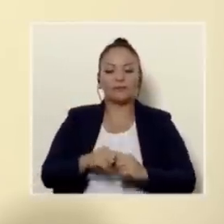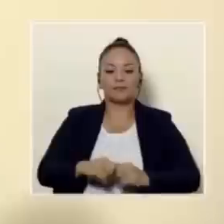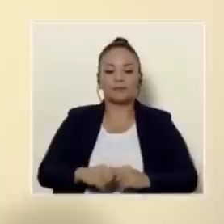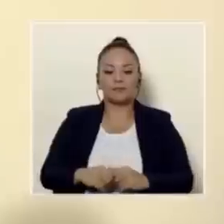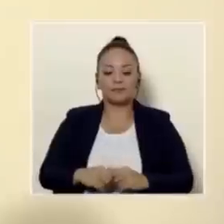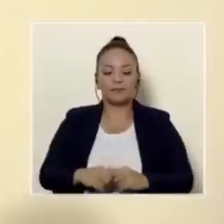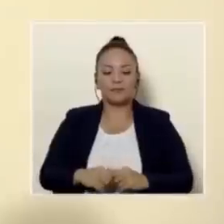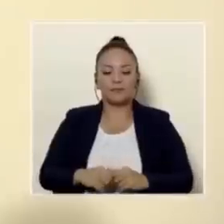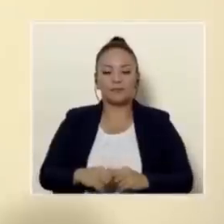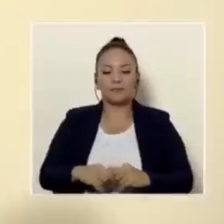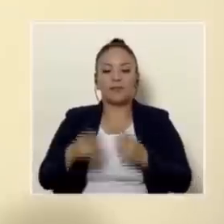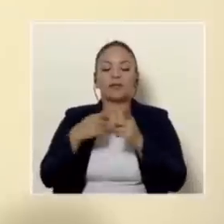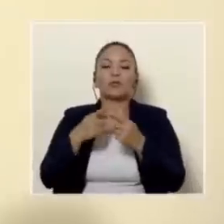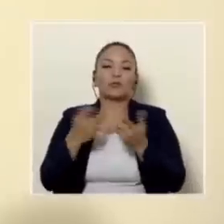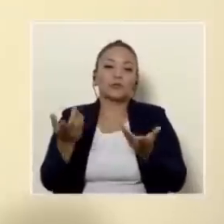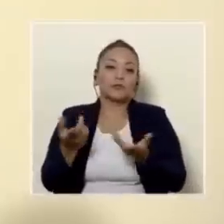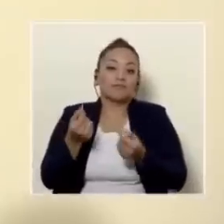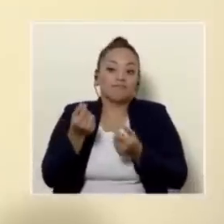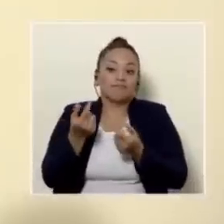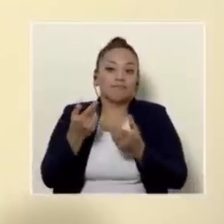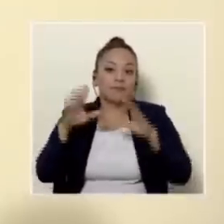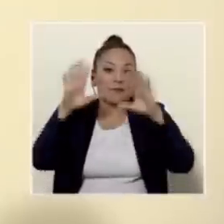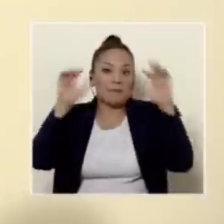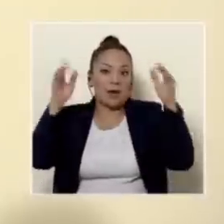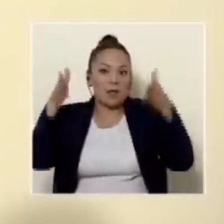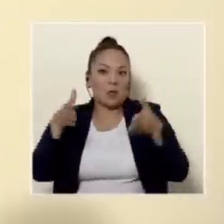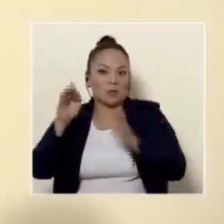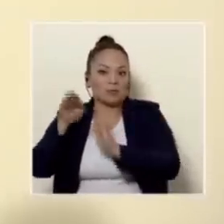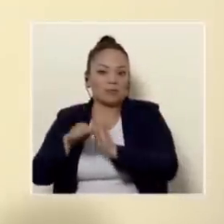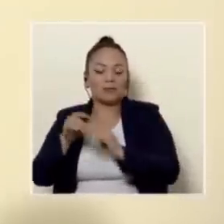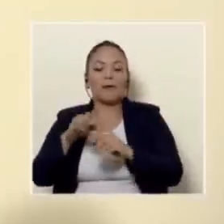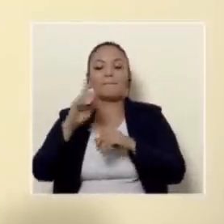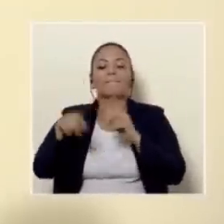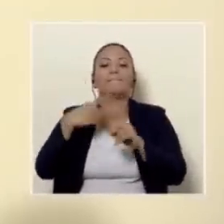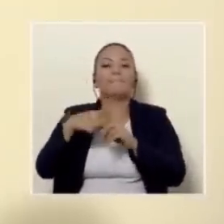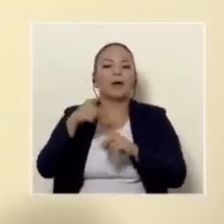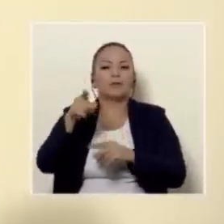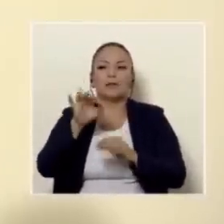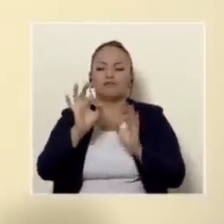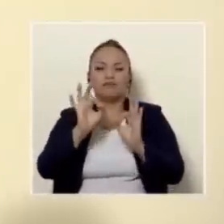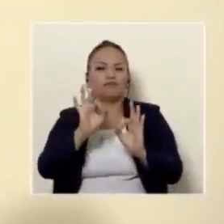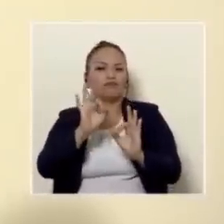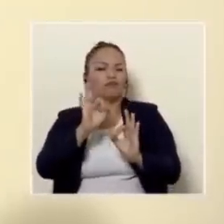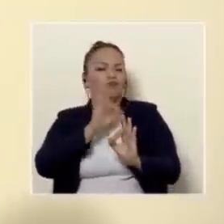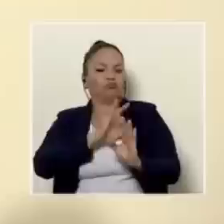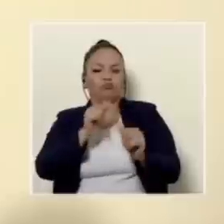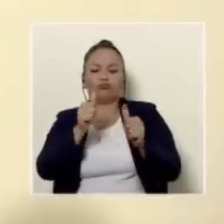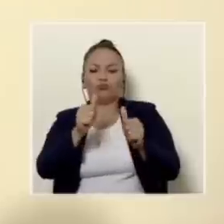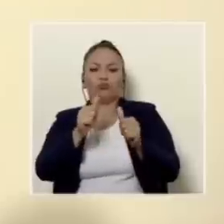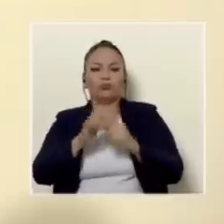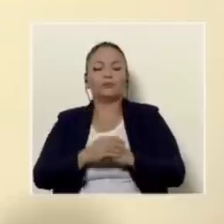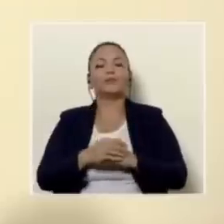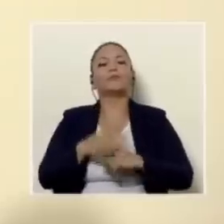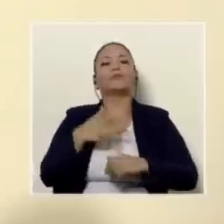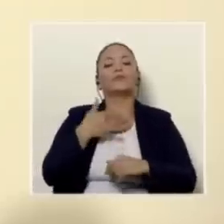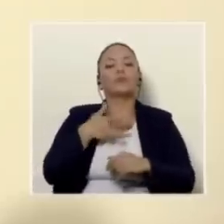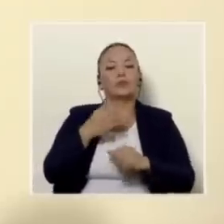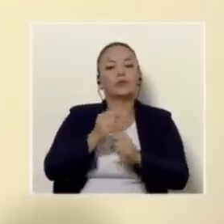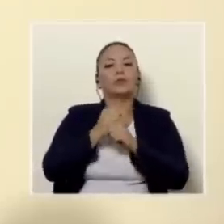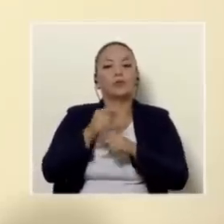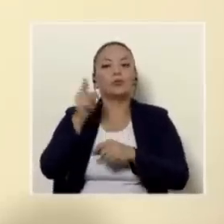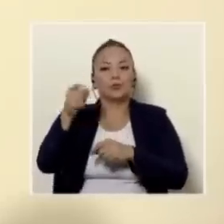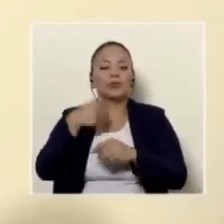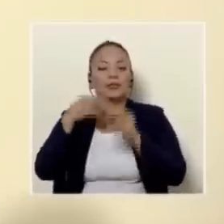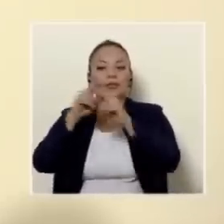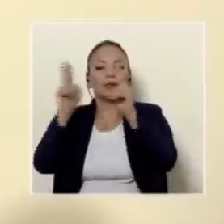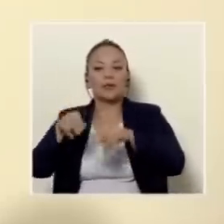nos quita el costo del embajador. Además, una mujer de unas credenciales impecables. Yo estoy seguro que usted